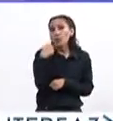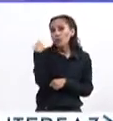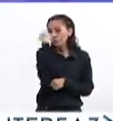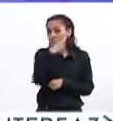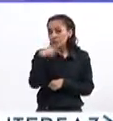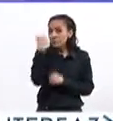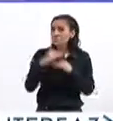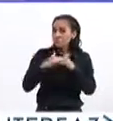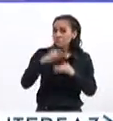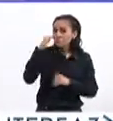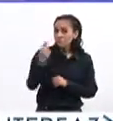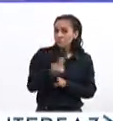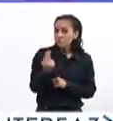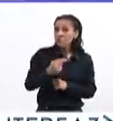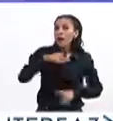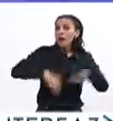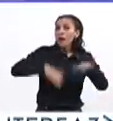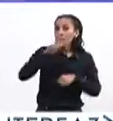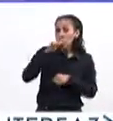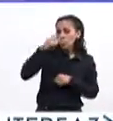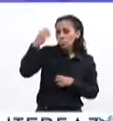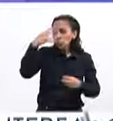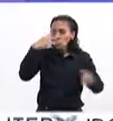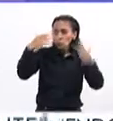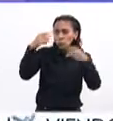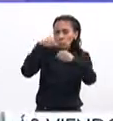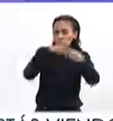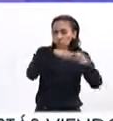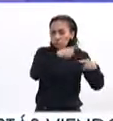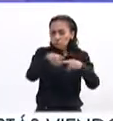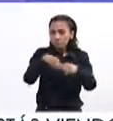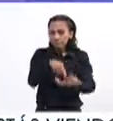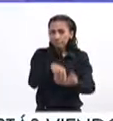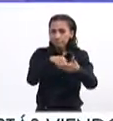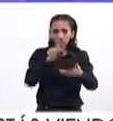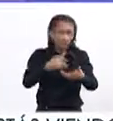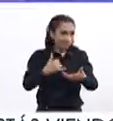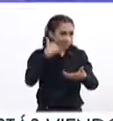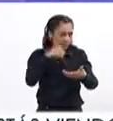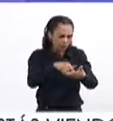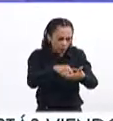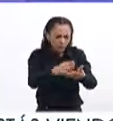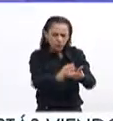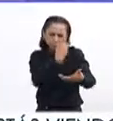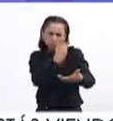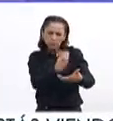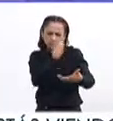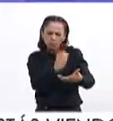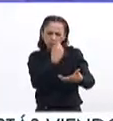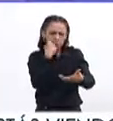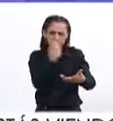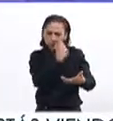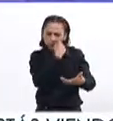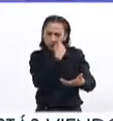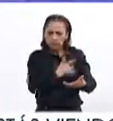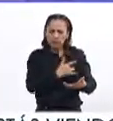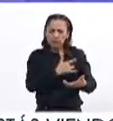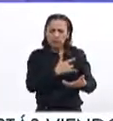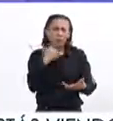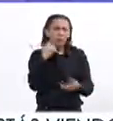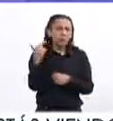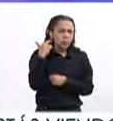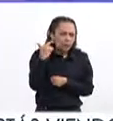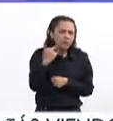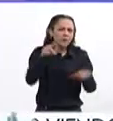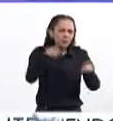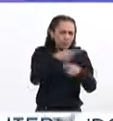Claro. Y la luz, los colores, las luces del celular estimulan la visión o los sentidos, los ruidos, la